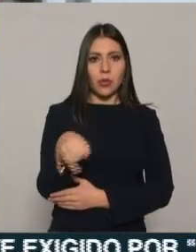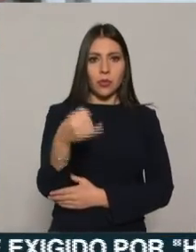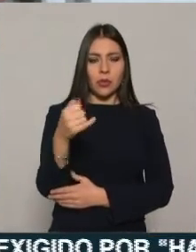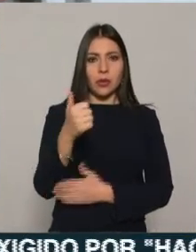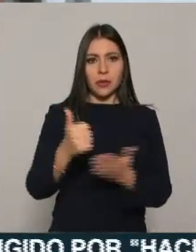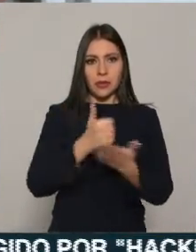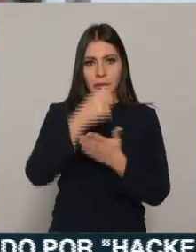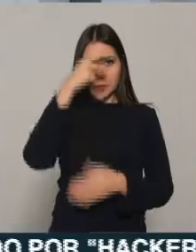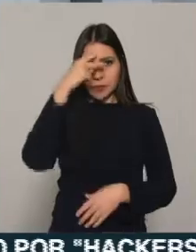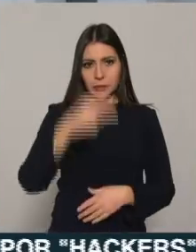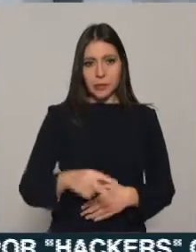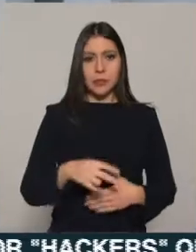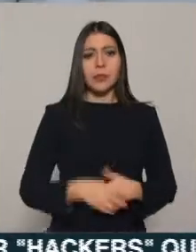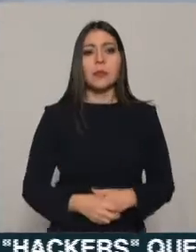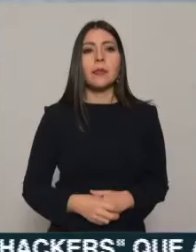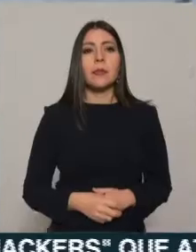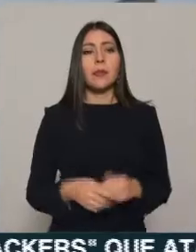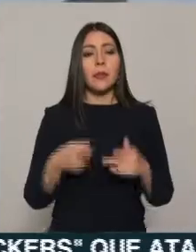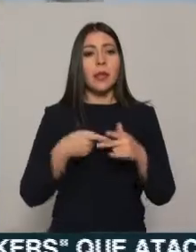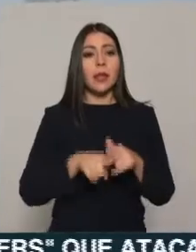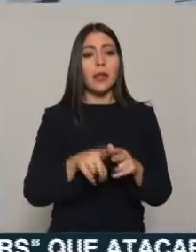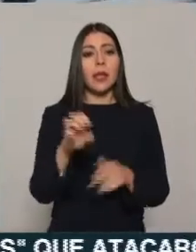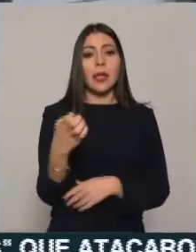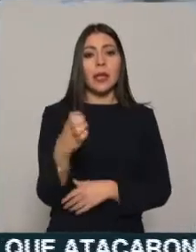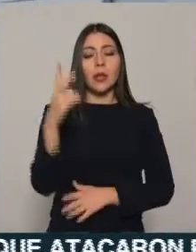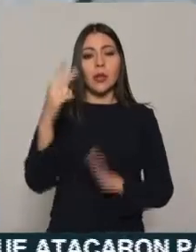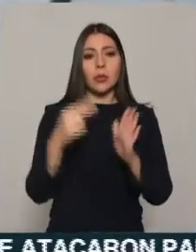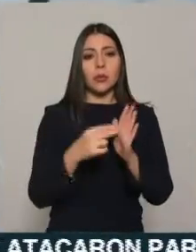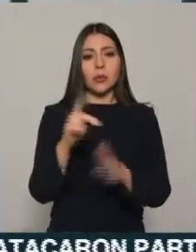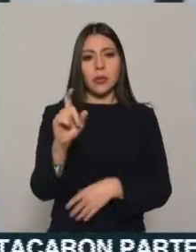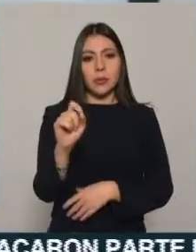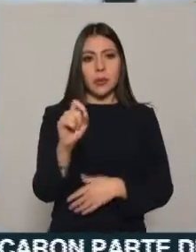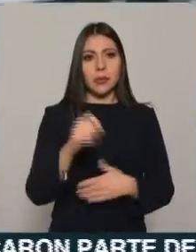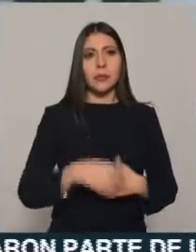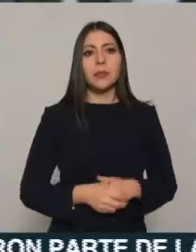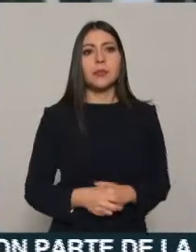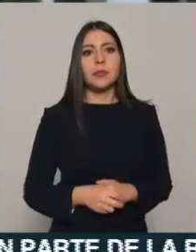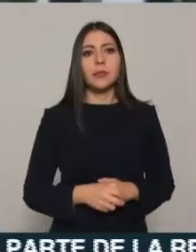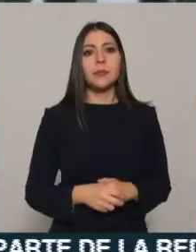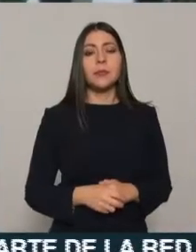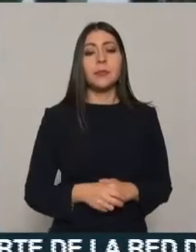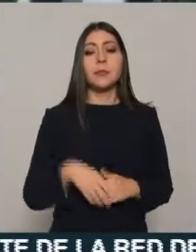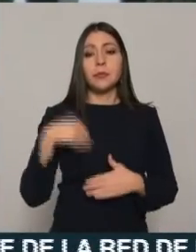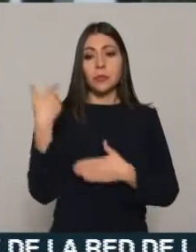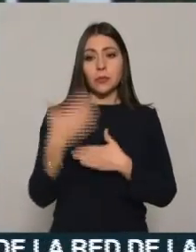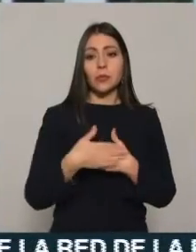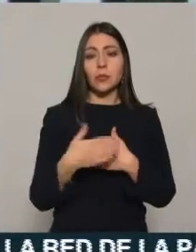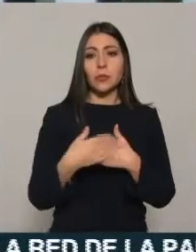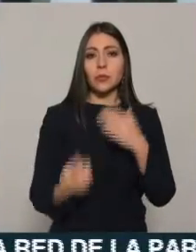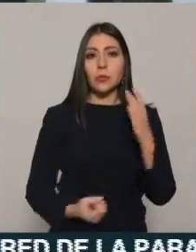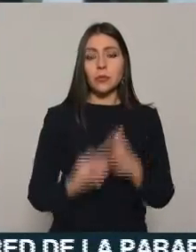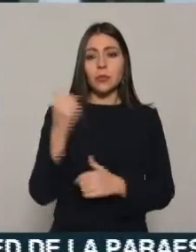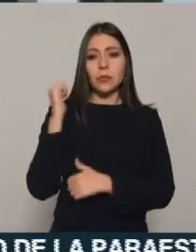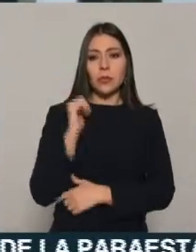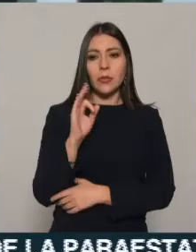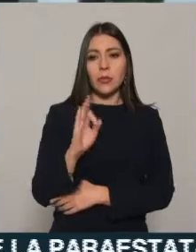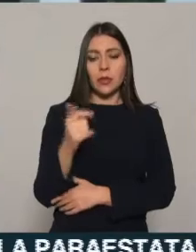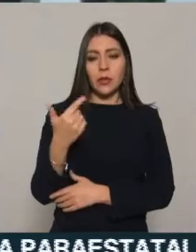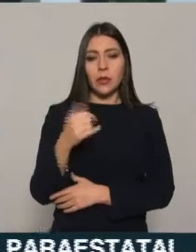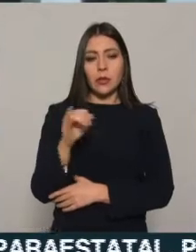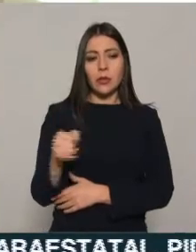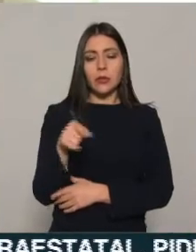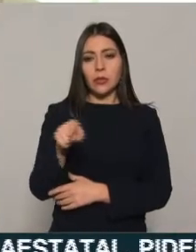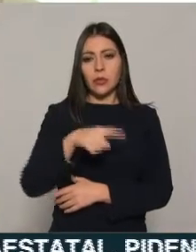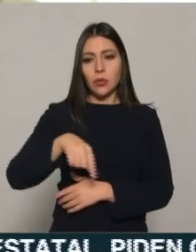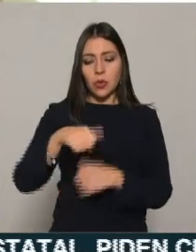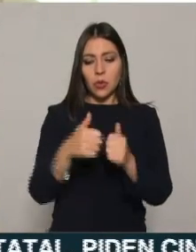de México a partir de enero del 2020. Para encabezar la nueva fiscalía, el Consejo Judicial Ciudadano